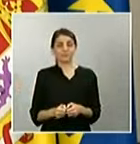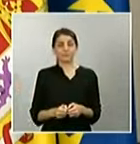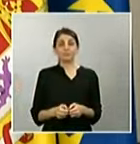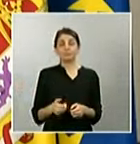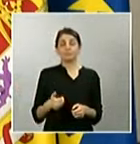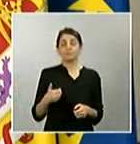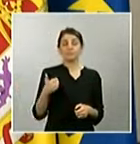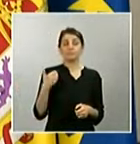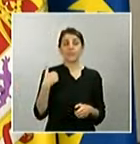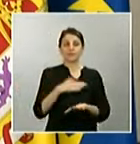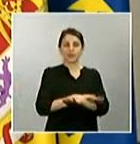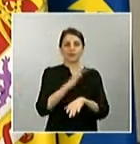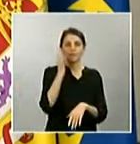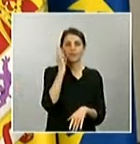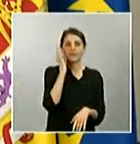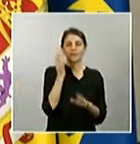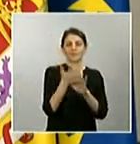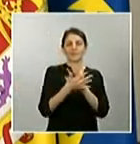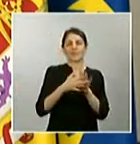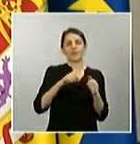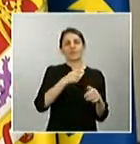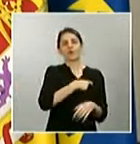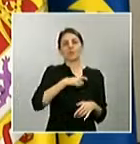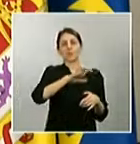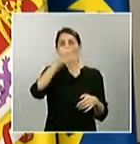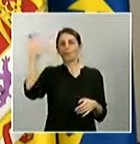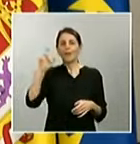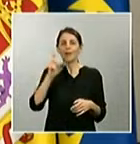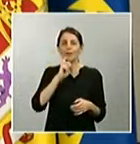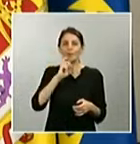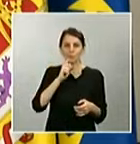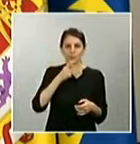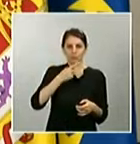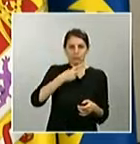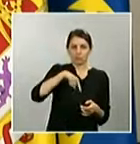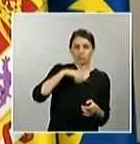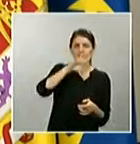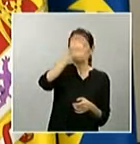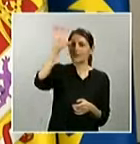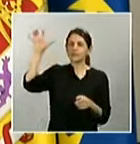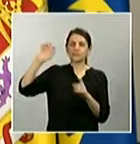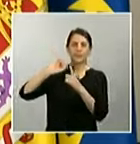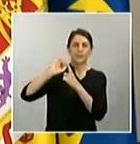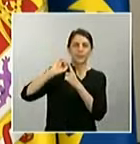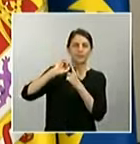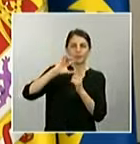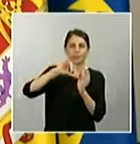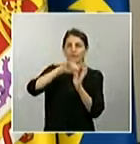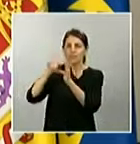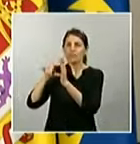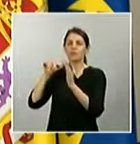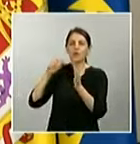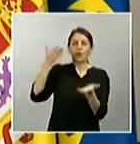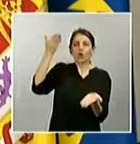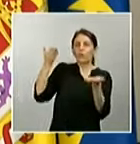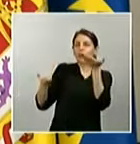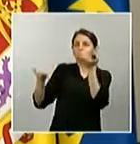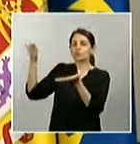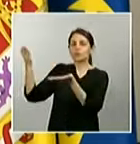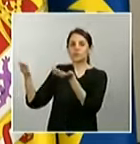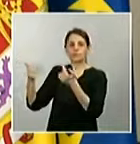a la Comisión Europea cuando nos comparamos con los países de nuestro entorno el esfuerzo que está haciendo el gobierno español en extensión